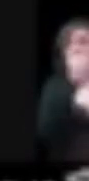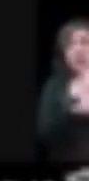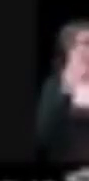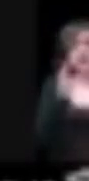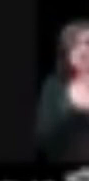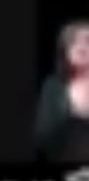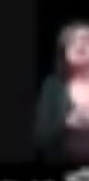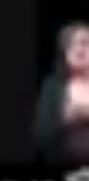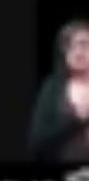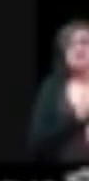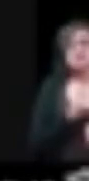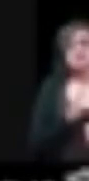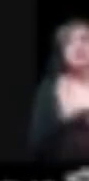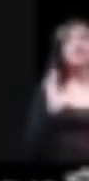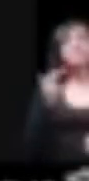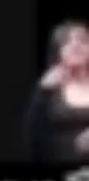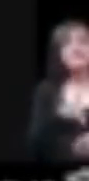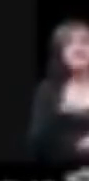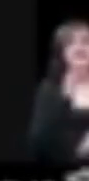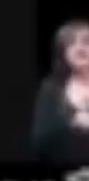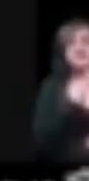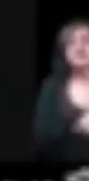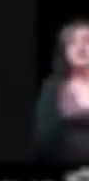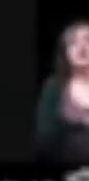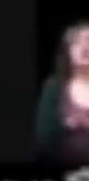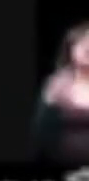En todo caso, el reto del Estado está en fortalecer estos esquemas